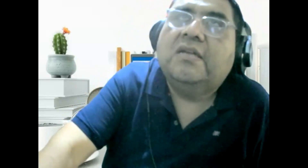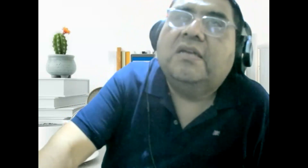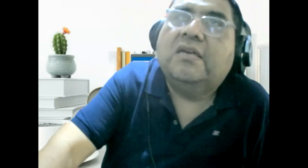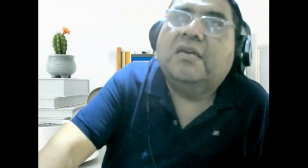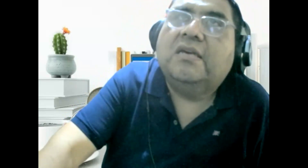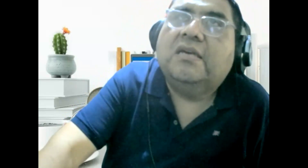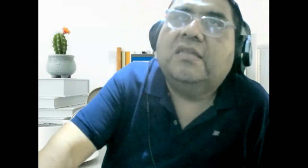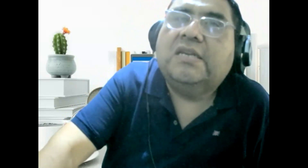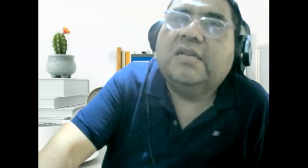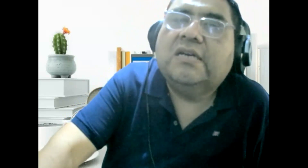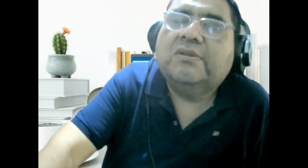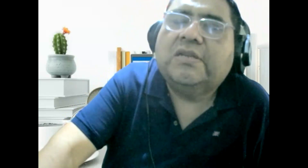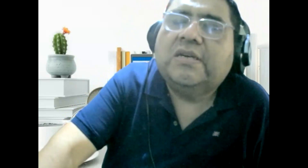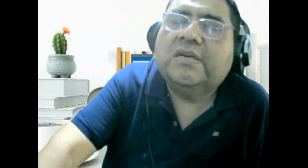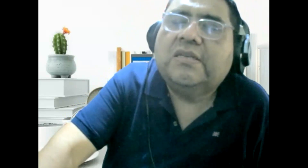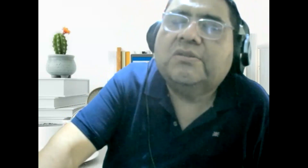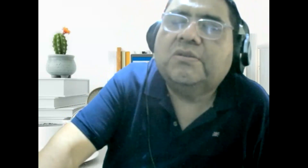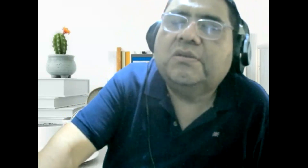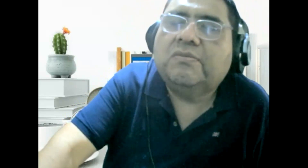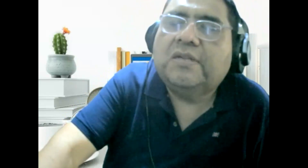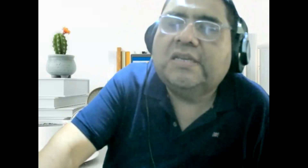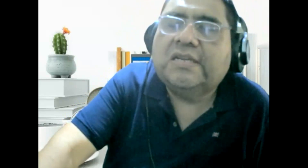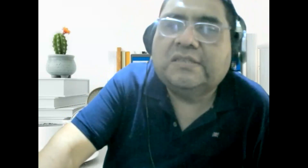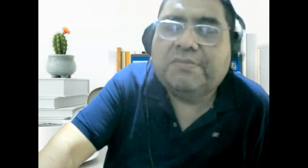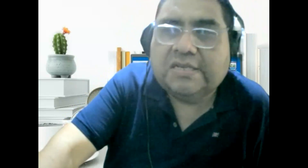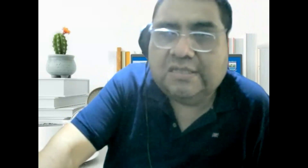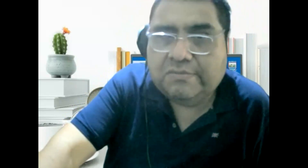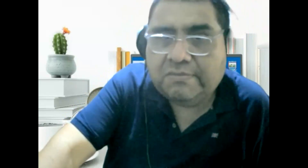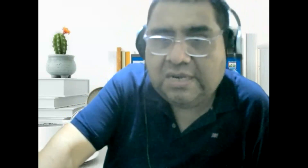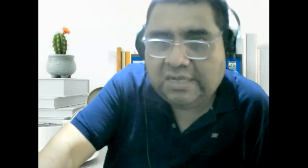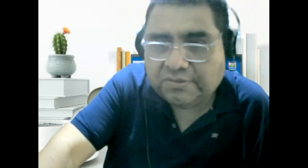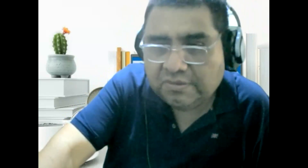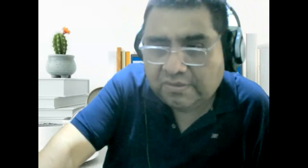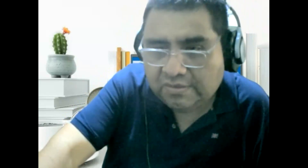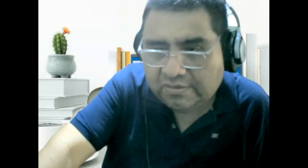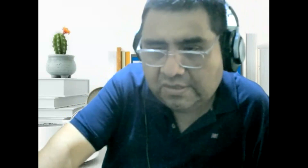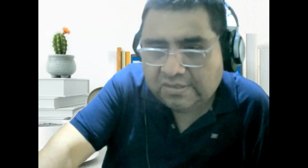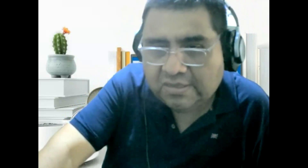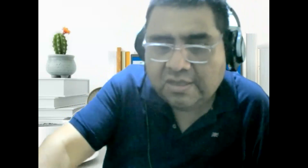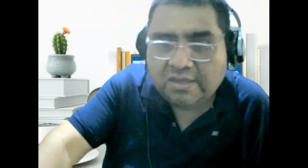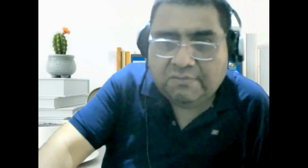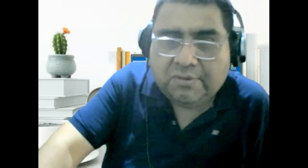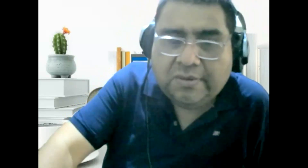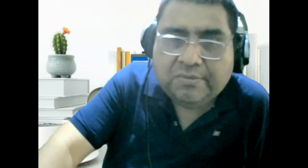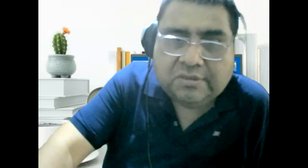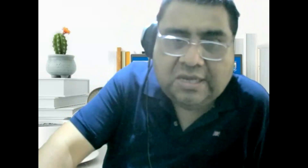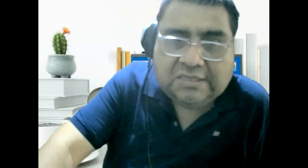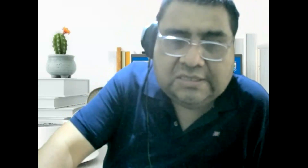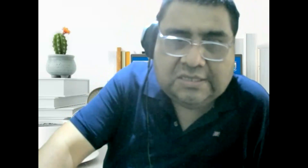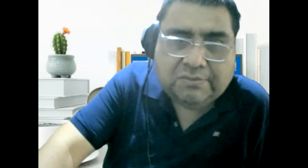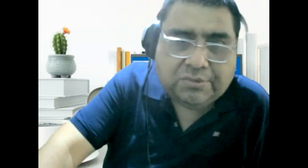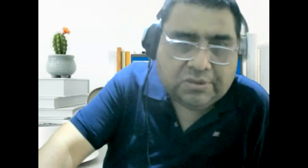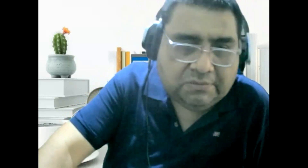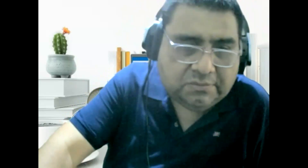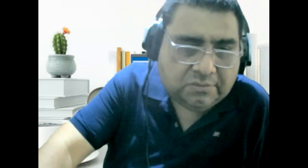falta drenaje, no, drenaje es todo y nos falta RCP, que es el tema más largo. ¿Ya? Así que volvemos a